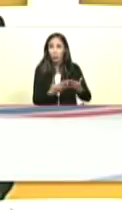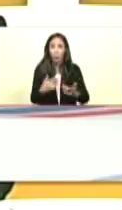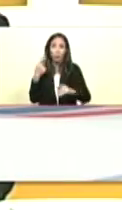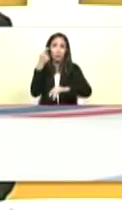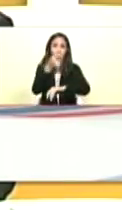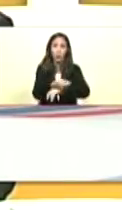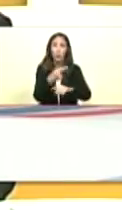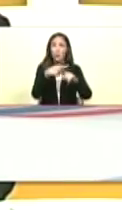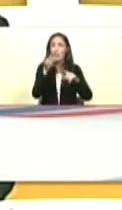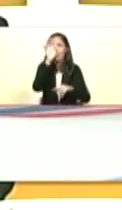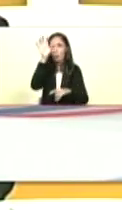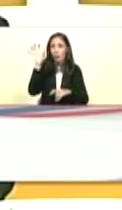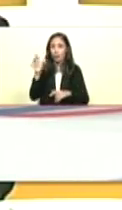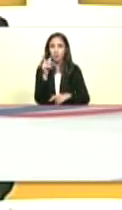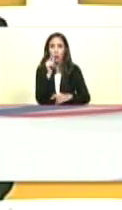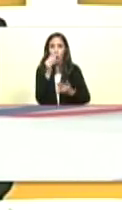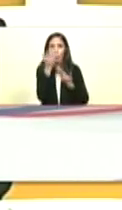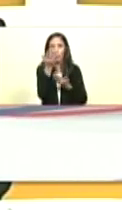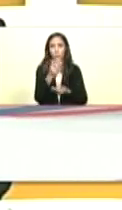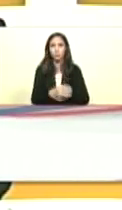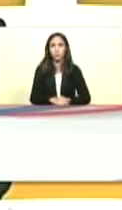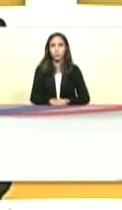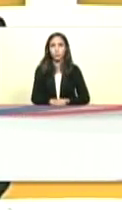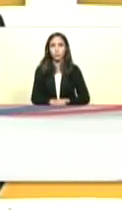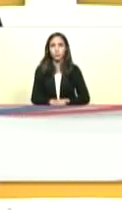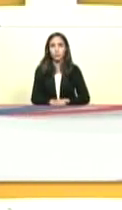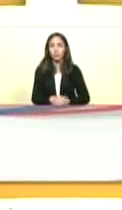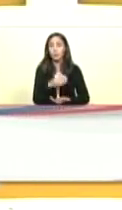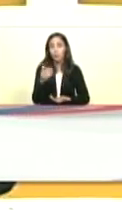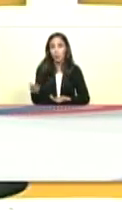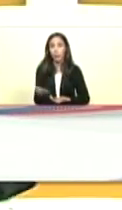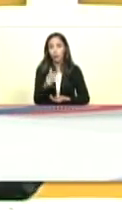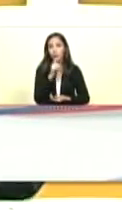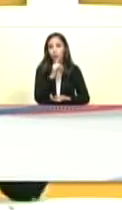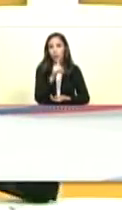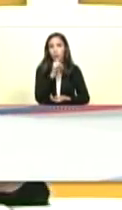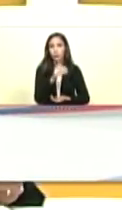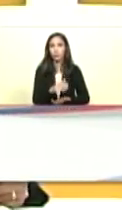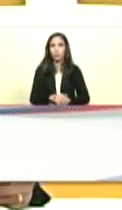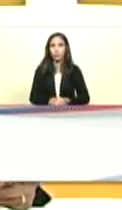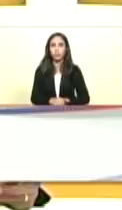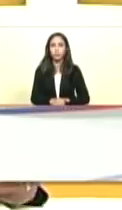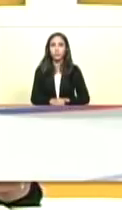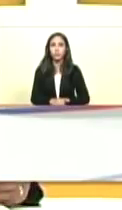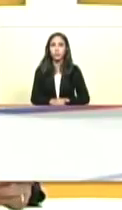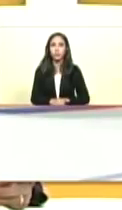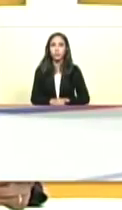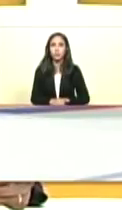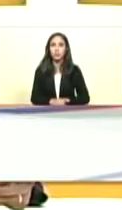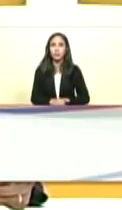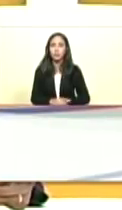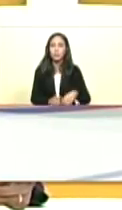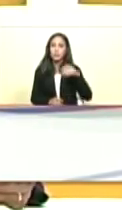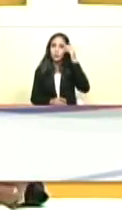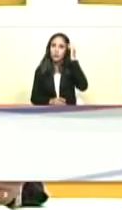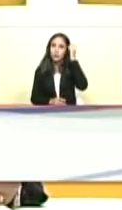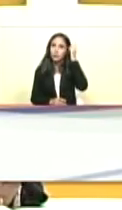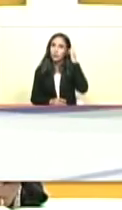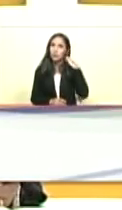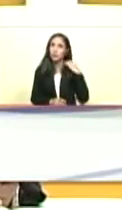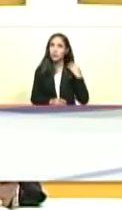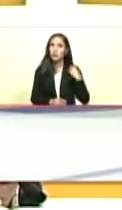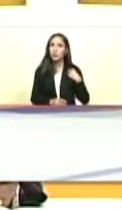financiero. Abraham Davis Landaeta, muy importante. Igualmente, hoy en este momento